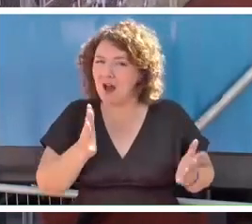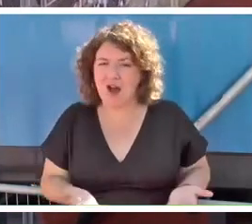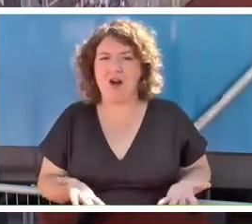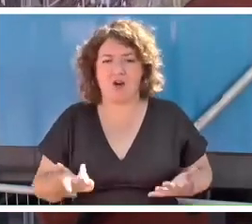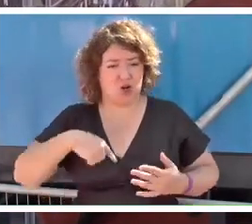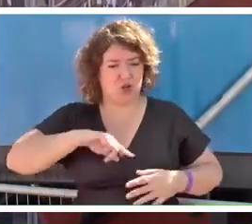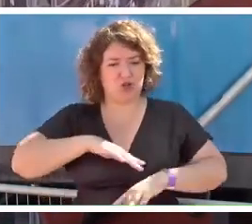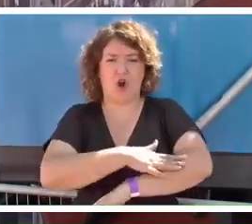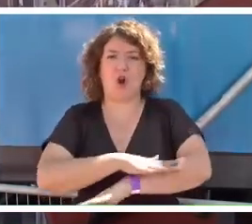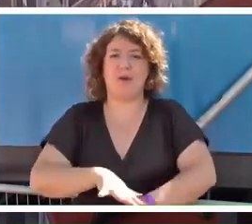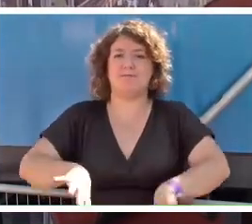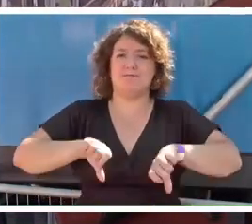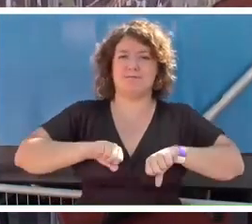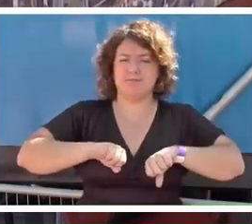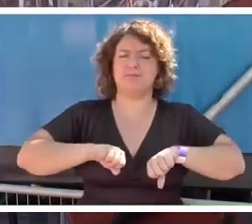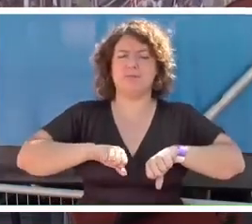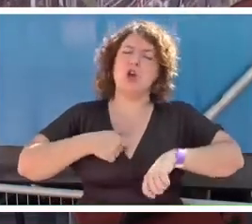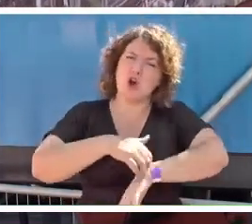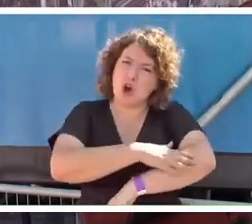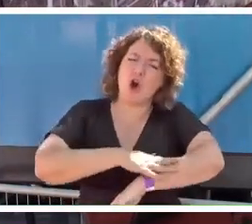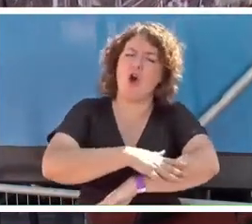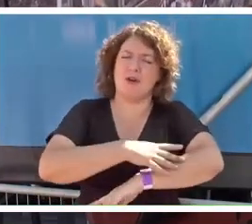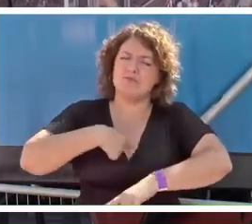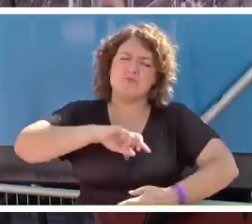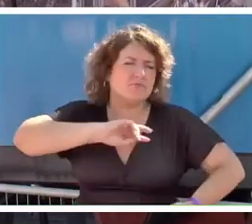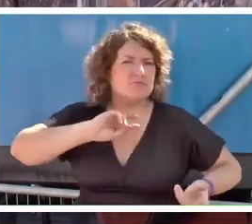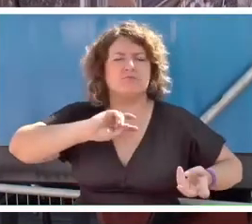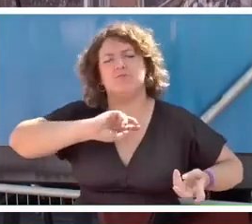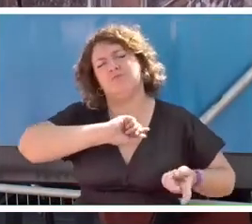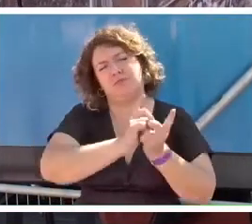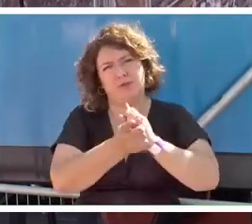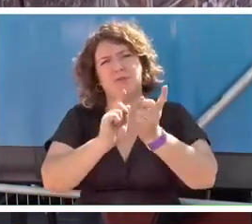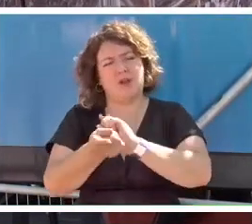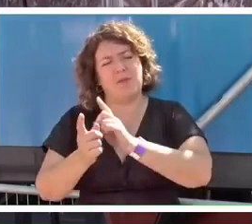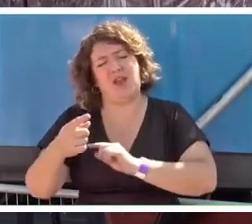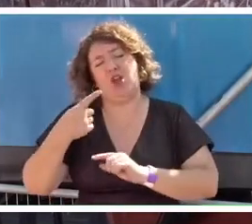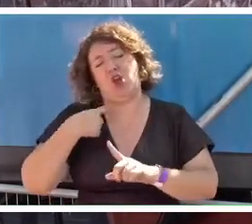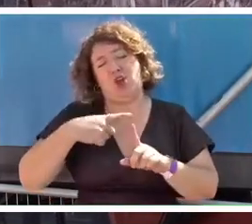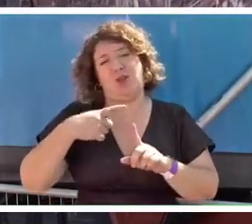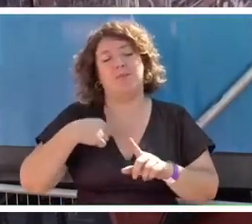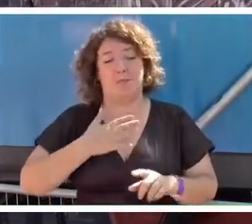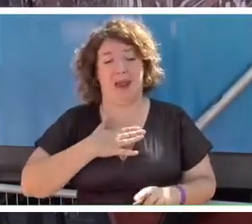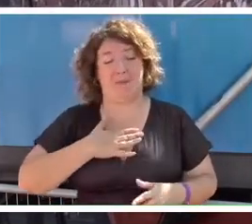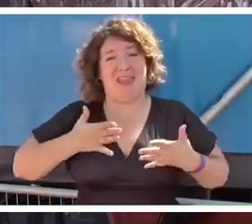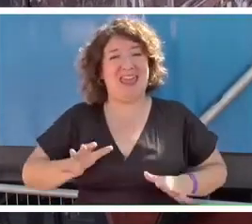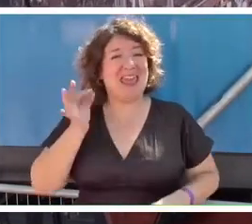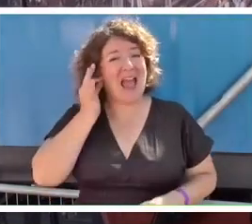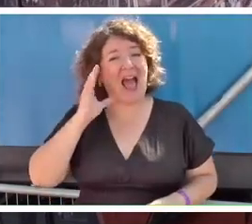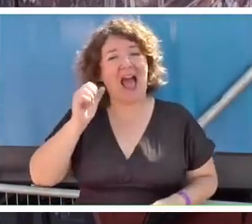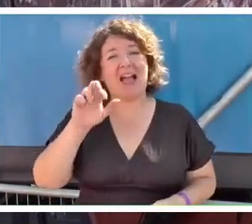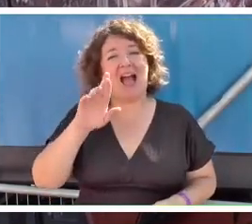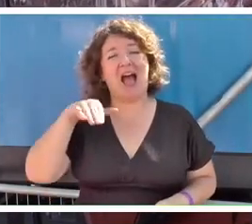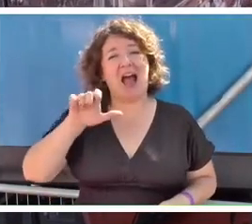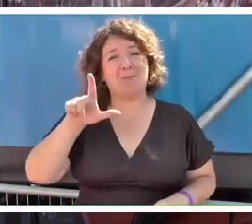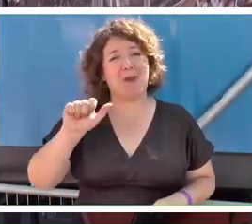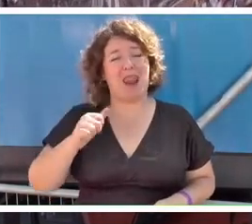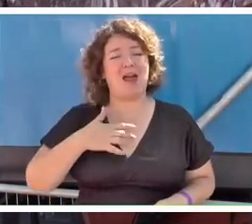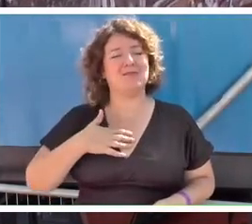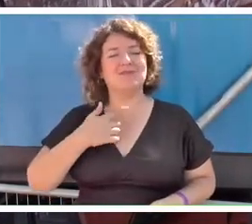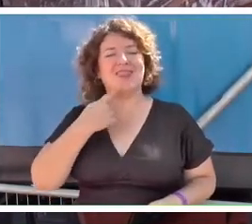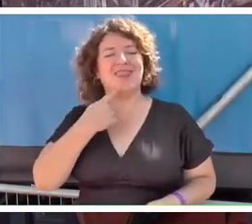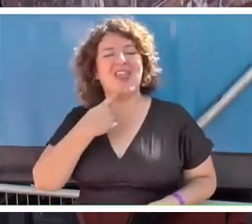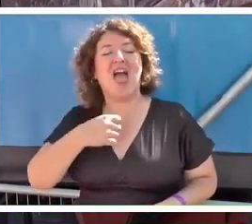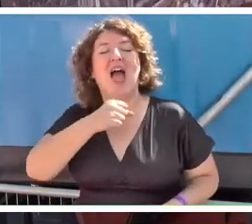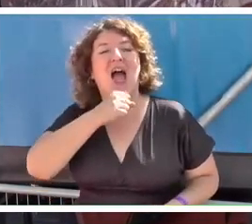en el gobierno para hacer justamente estas cosas, para que mi hija Carmela pueda decir con orgullo que